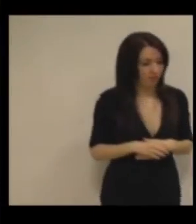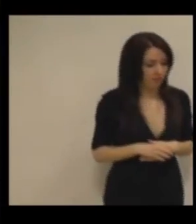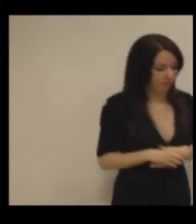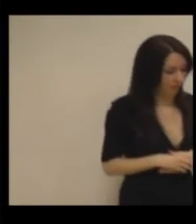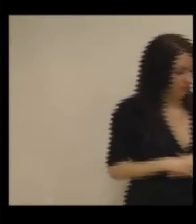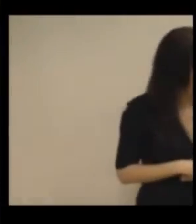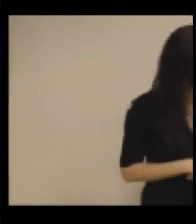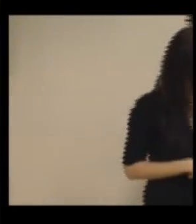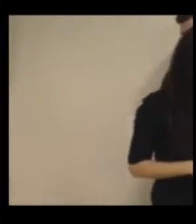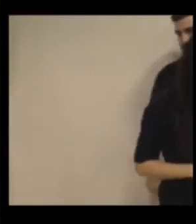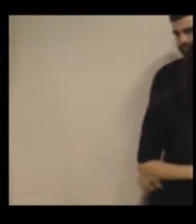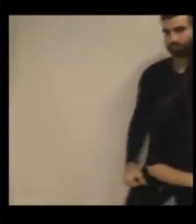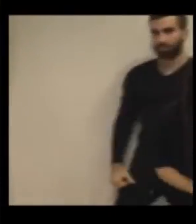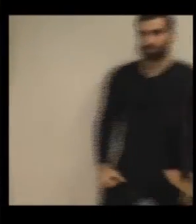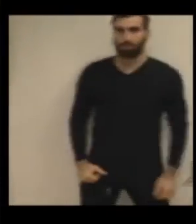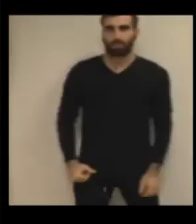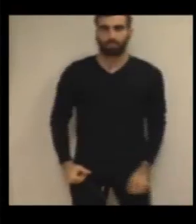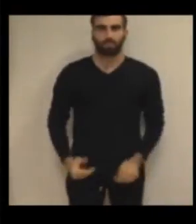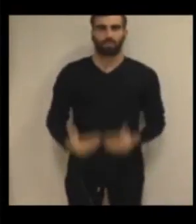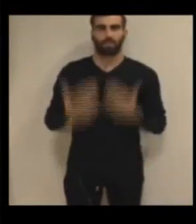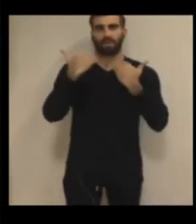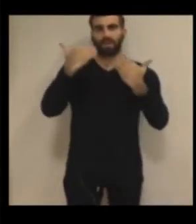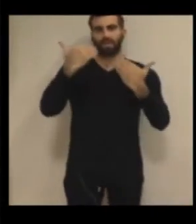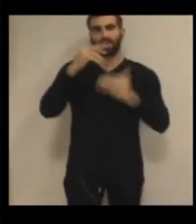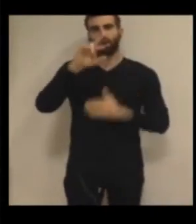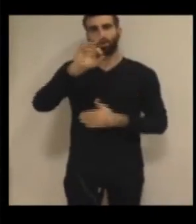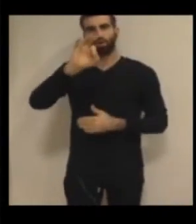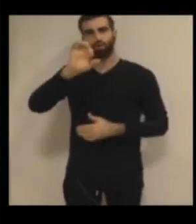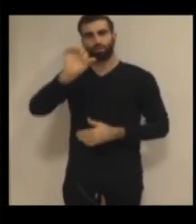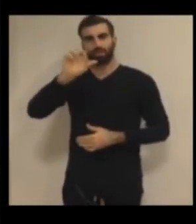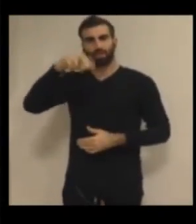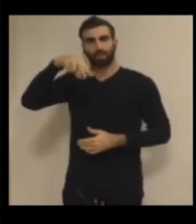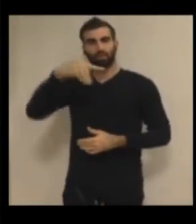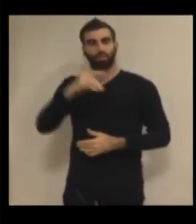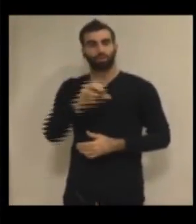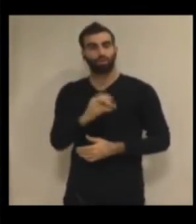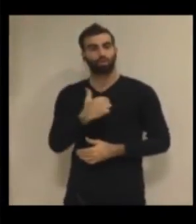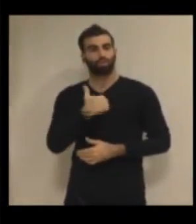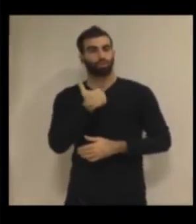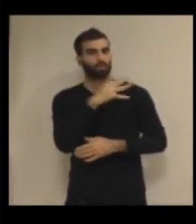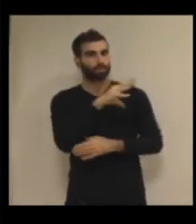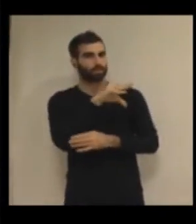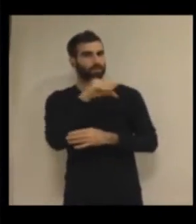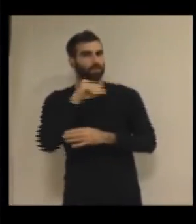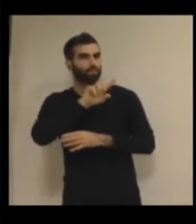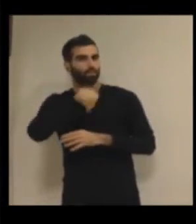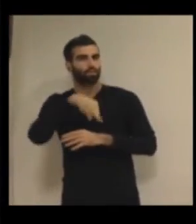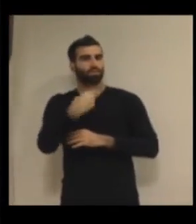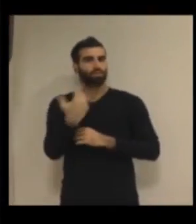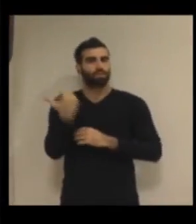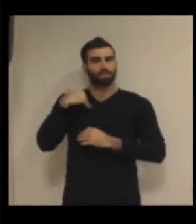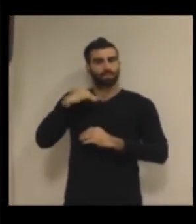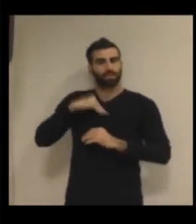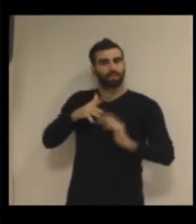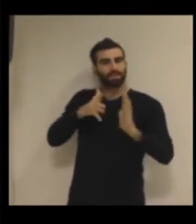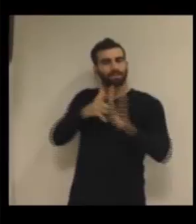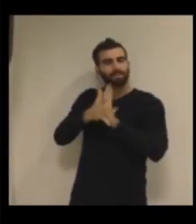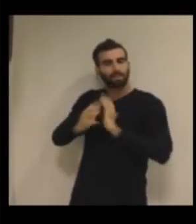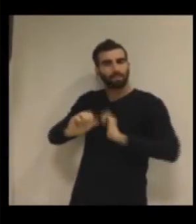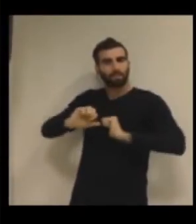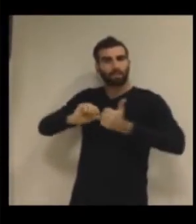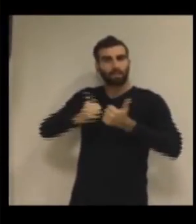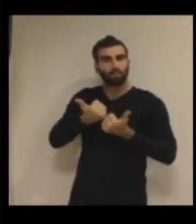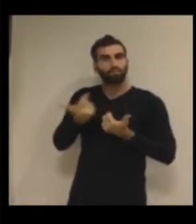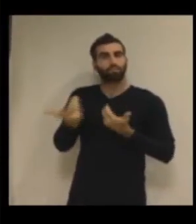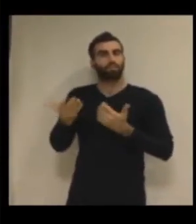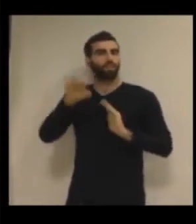Muchas gracias, Rosendo. Yo entiendo que en por lo que habéis empezado a explicar las posibilidades